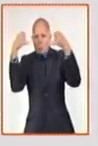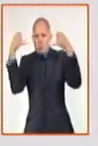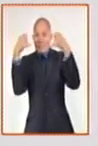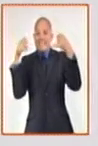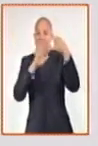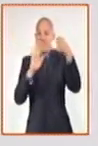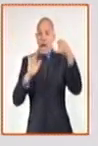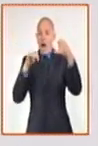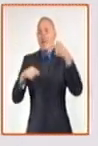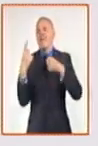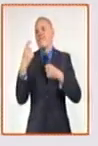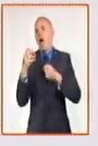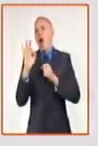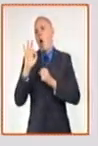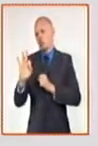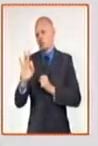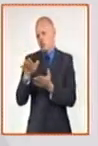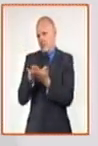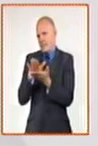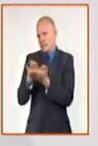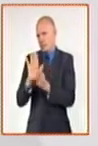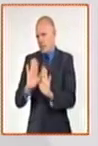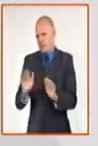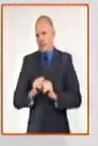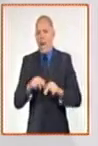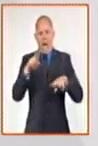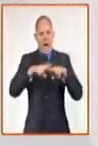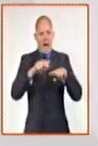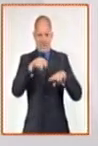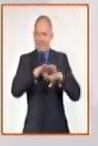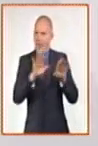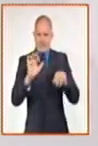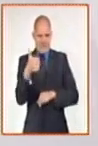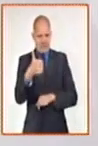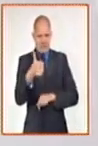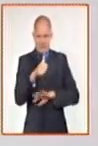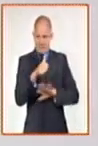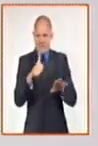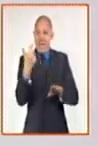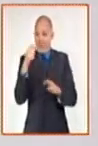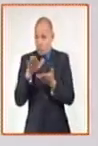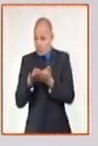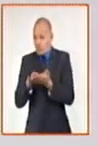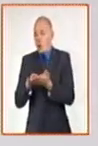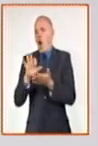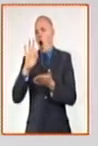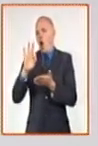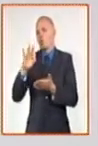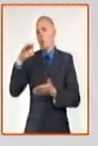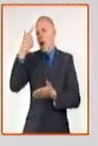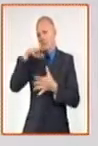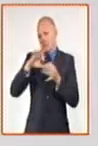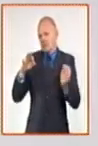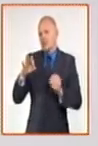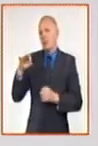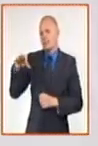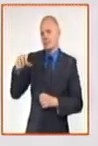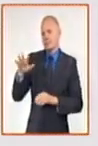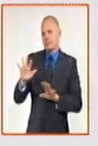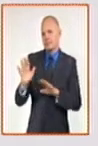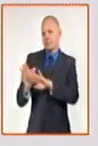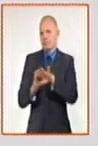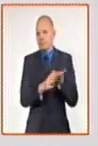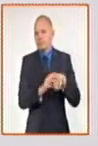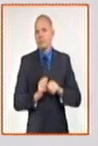Río y Artemisa, fundamentalmente, en el caso de La Habana, ya tiene cobertura de la red de transmisión de manera íntegra. En el caso de la red de subtransmisión